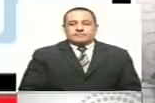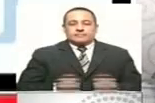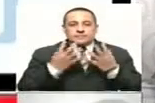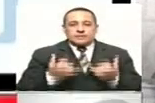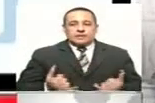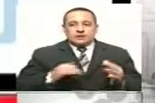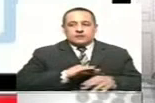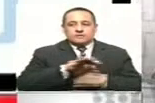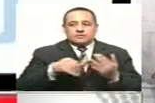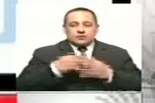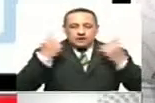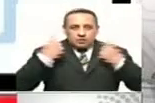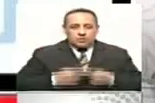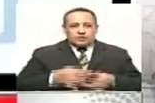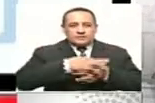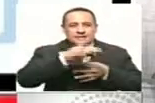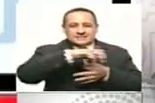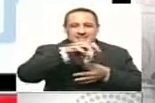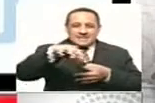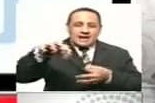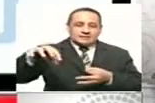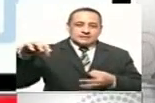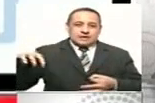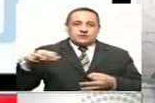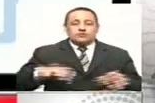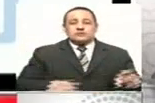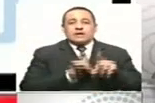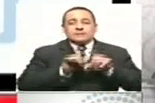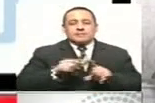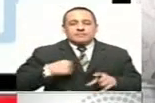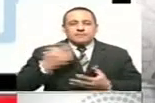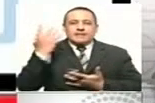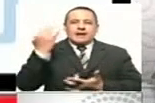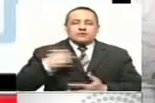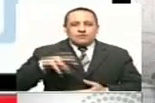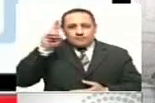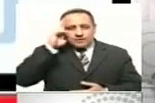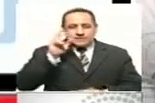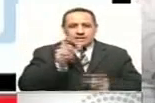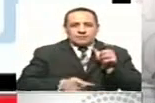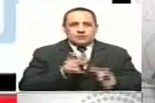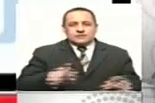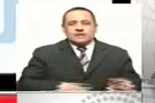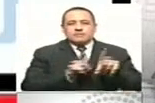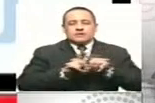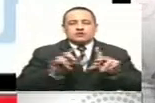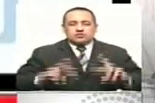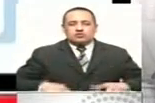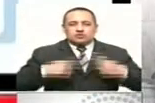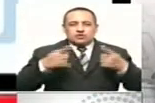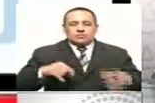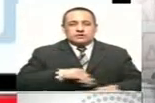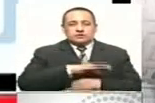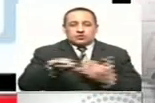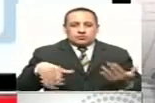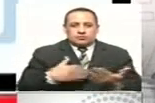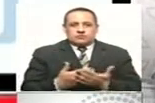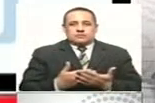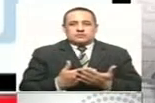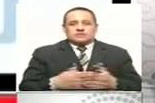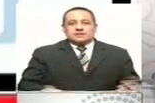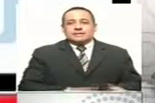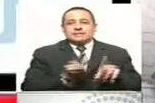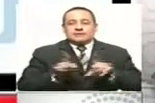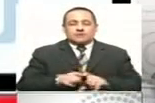moderno, articulado, descentralizado, generando confianza en la población e incrementando la competitividad. Y